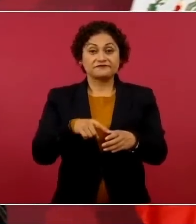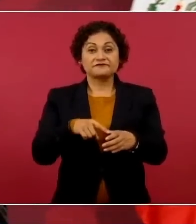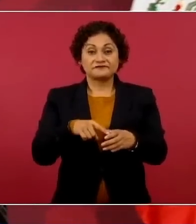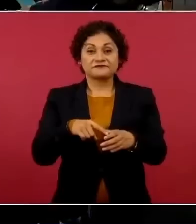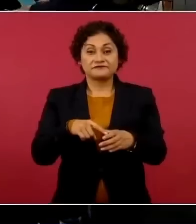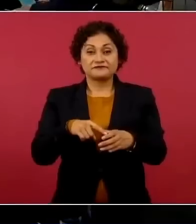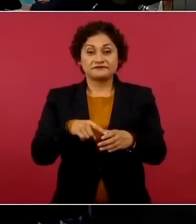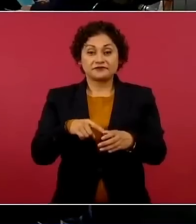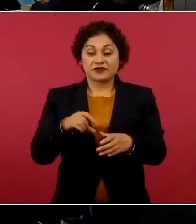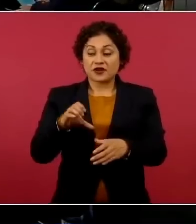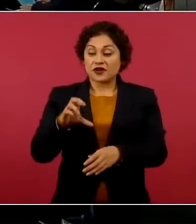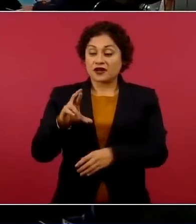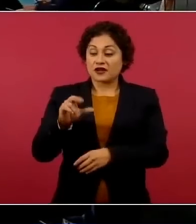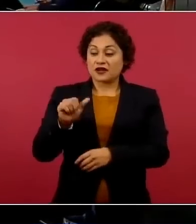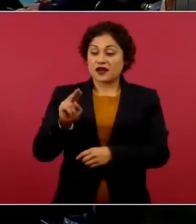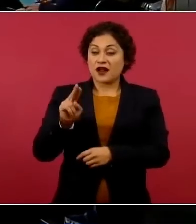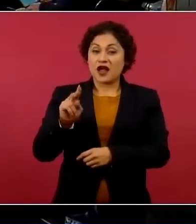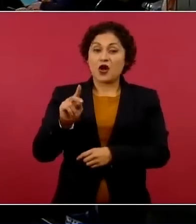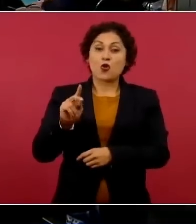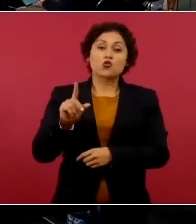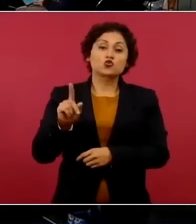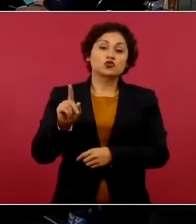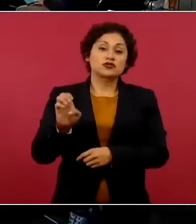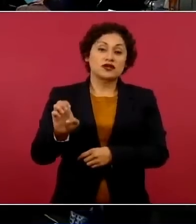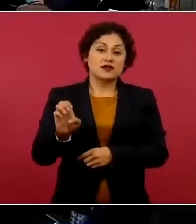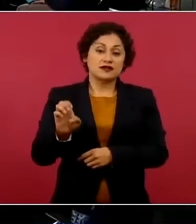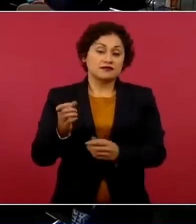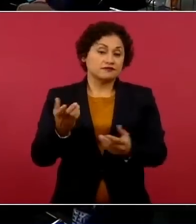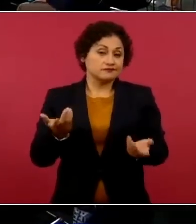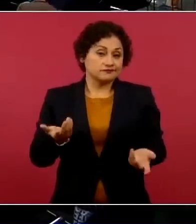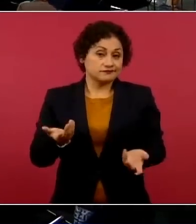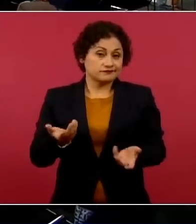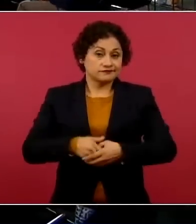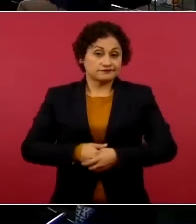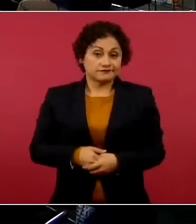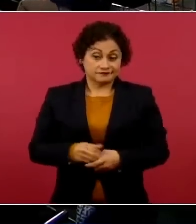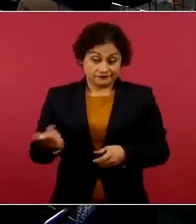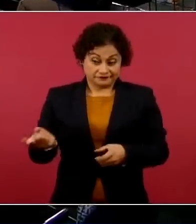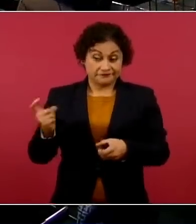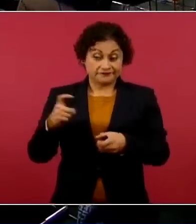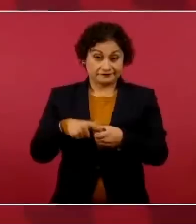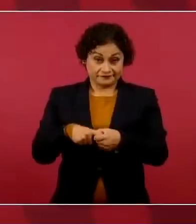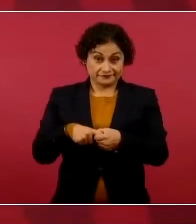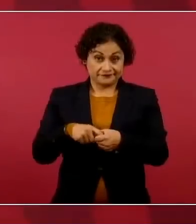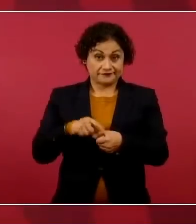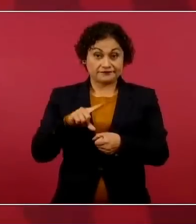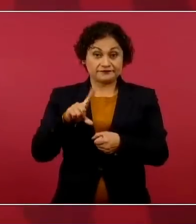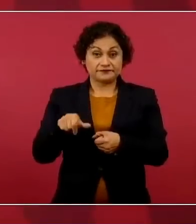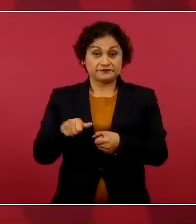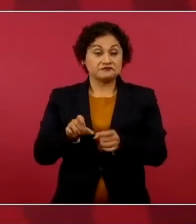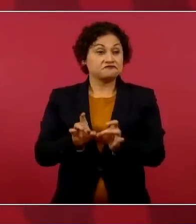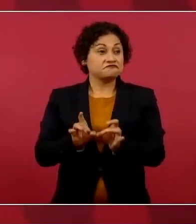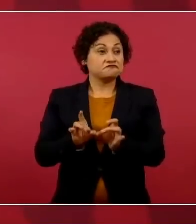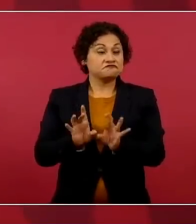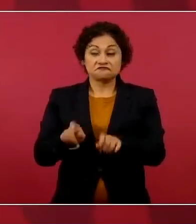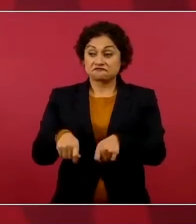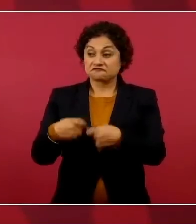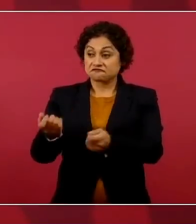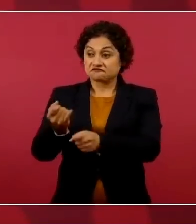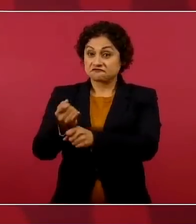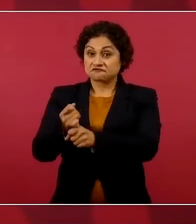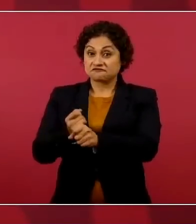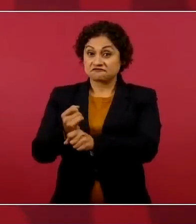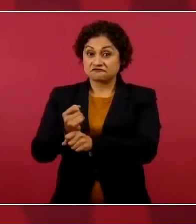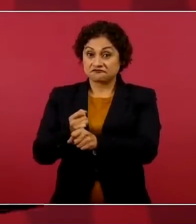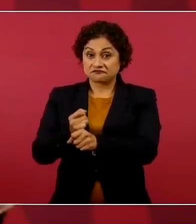de Krause? Si no, no tenías posibilidad. ¿Pertenecías al grupo de